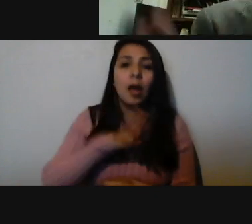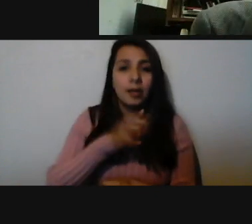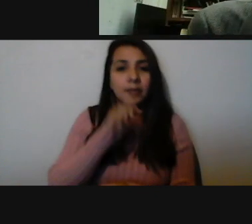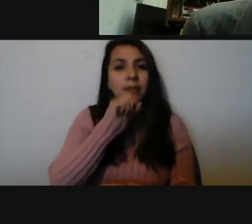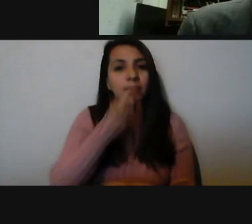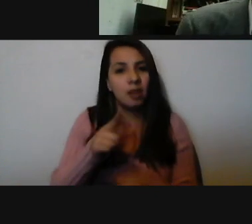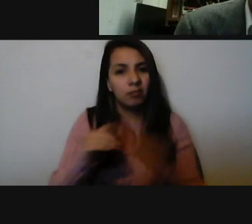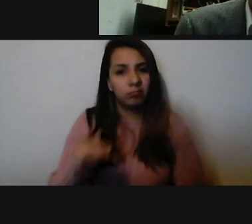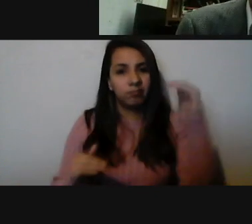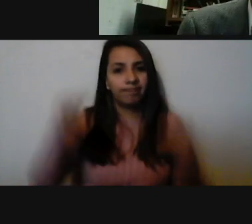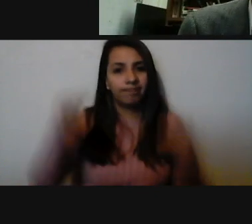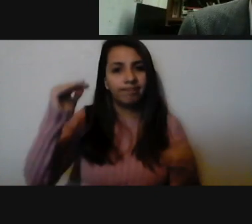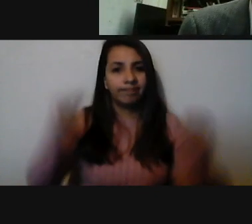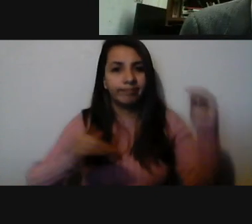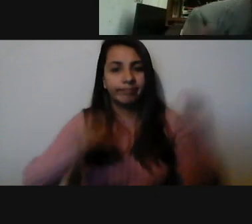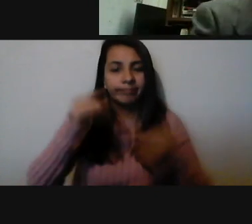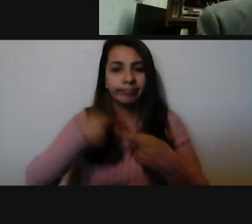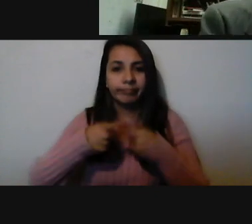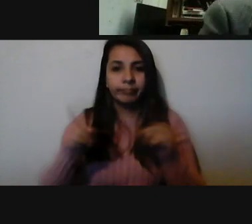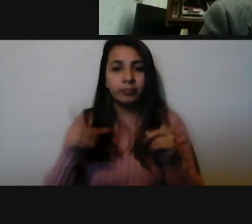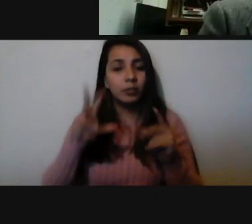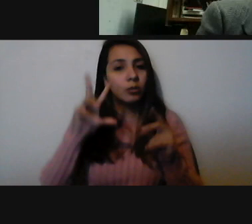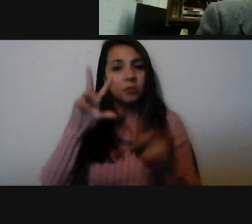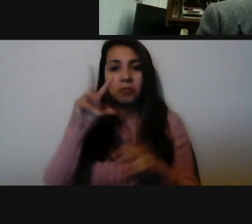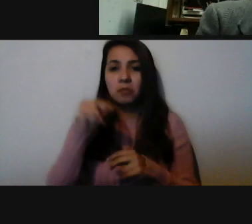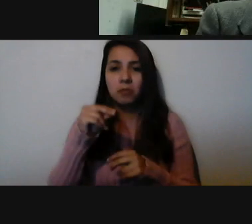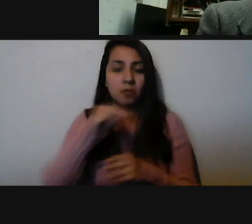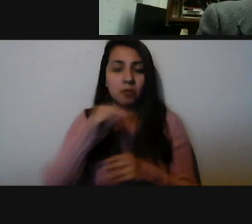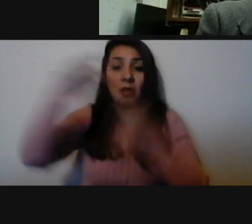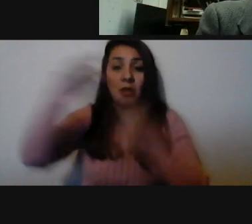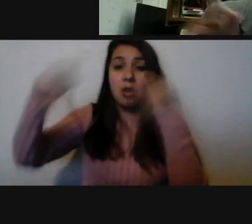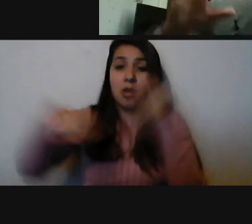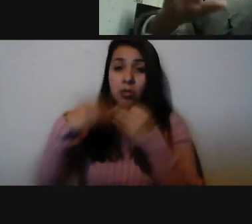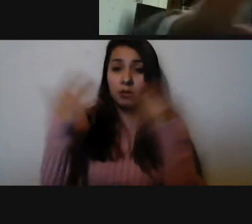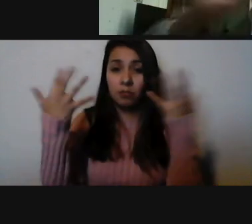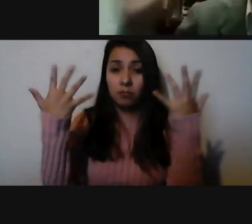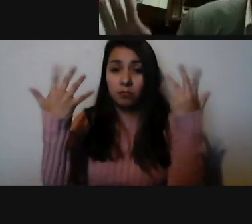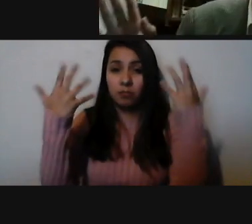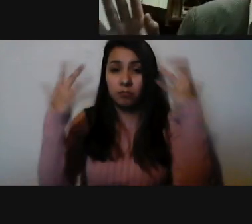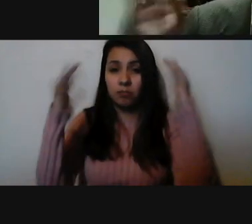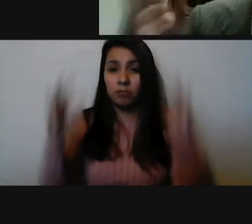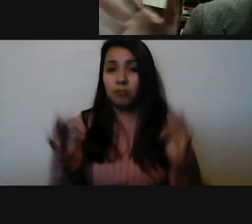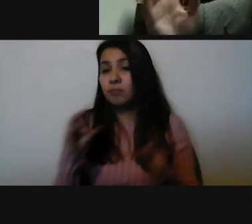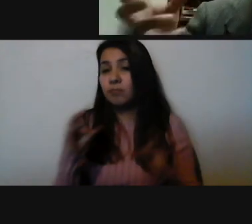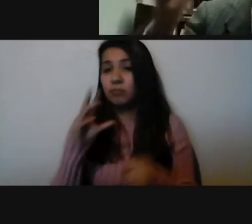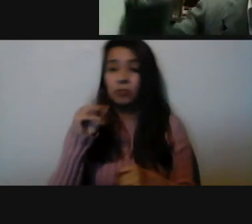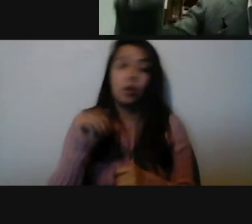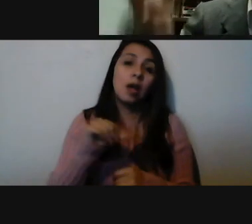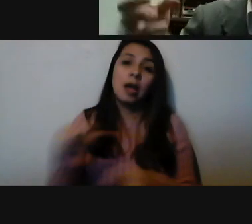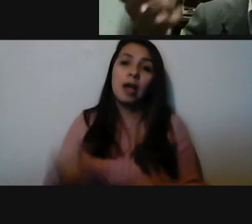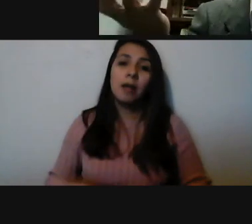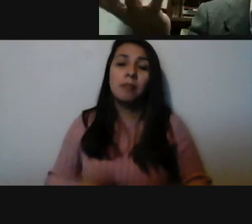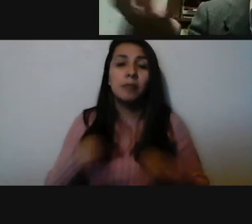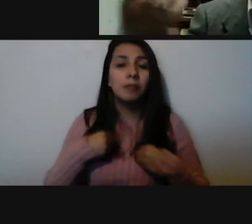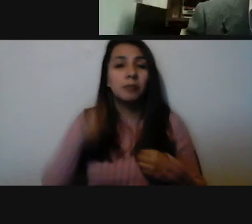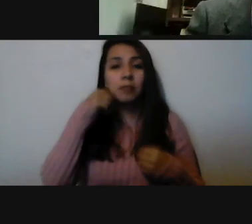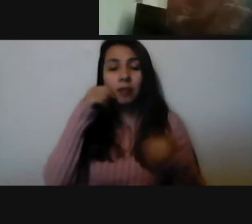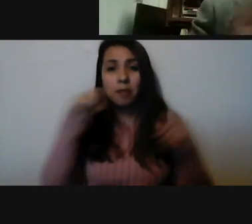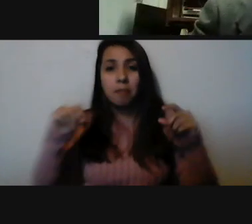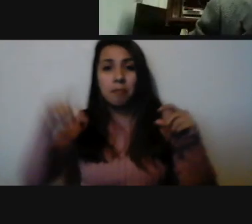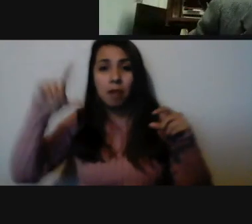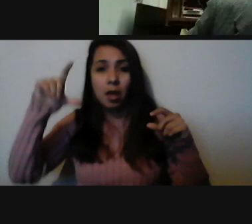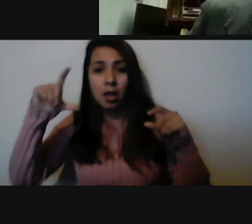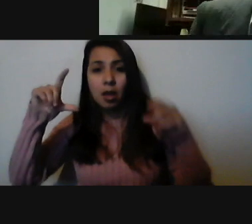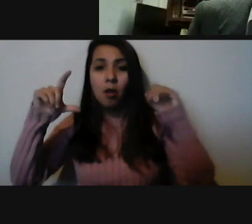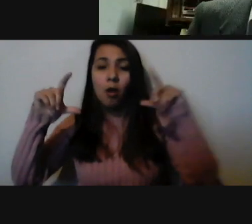masas moleculares pequeñitas, también existe esta asimetría. Es decir, no todo es LD50-50, sino que en